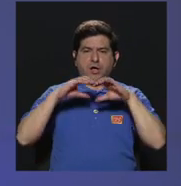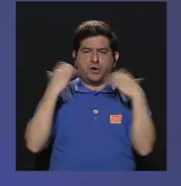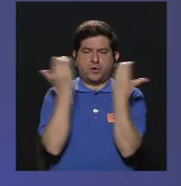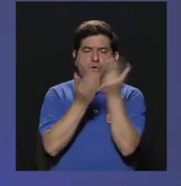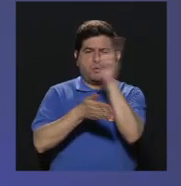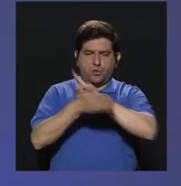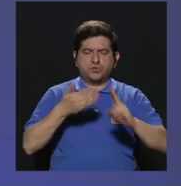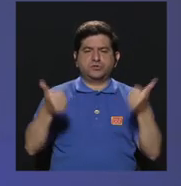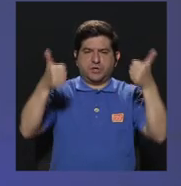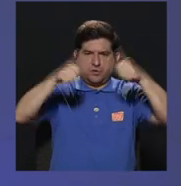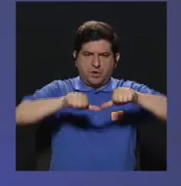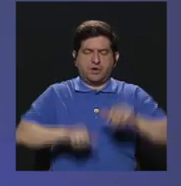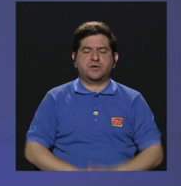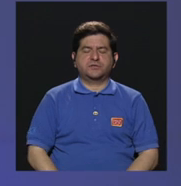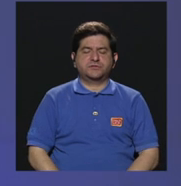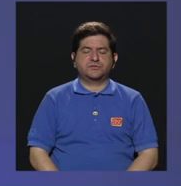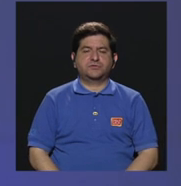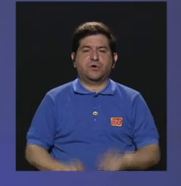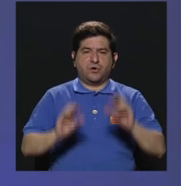Universitario acordó en la sesión